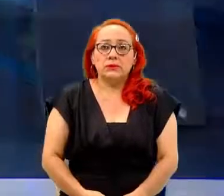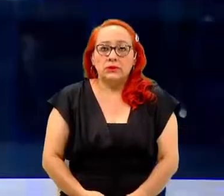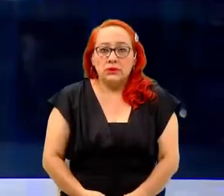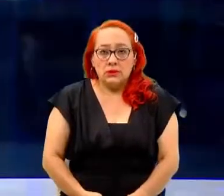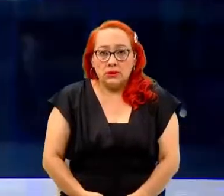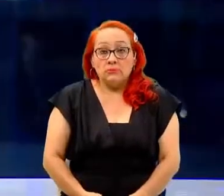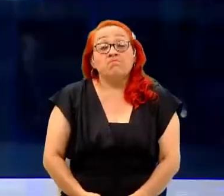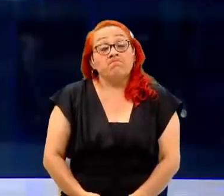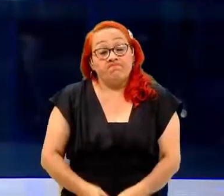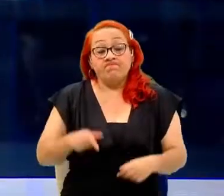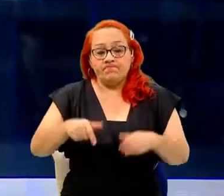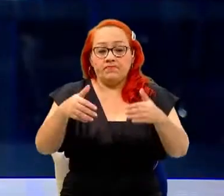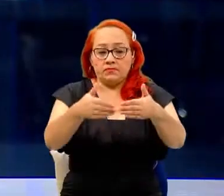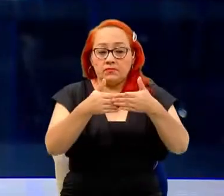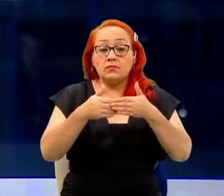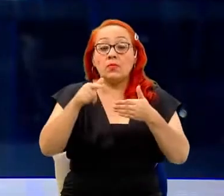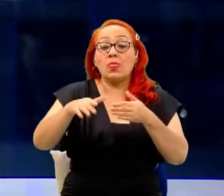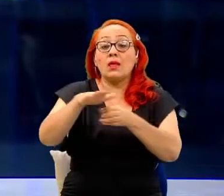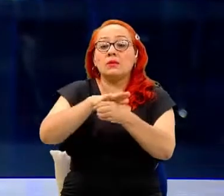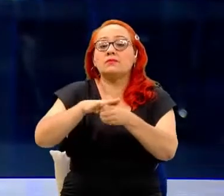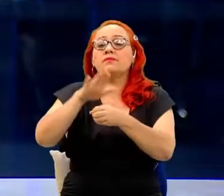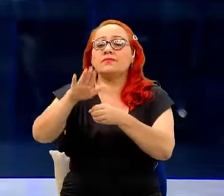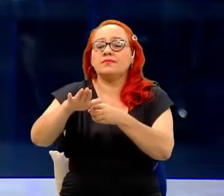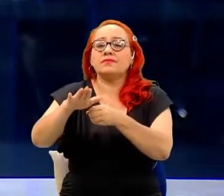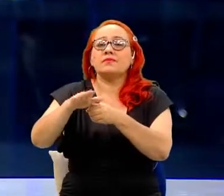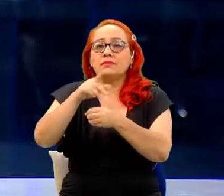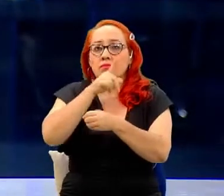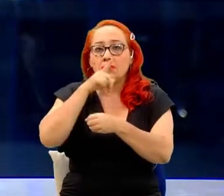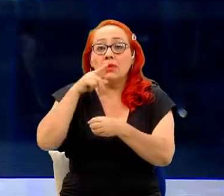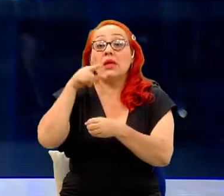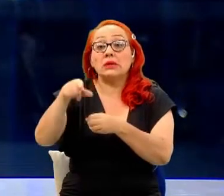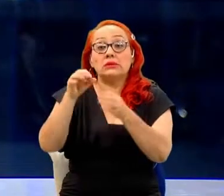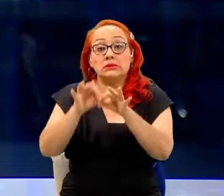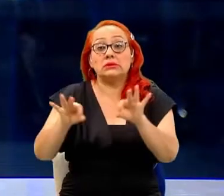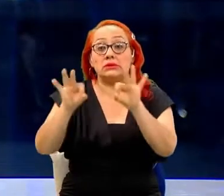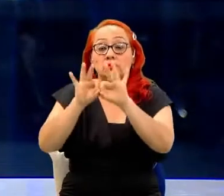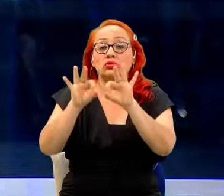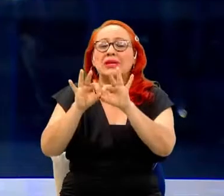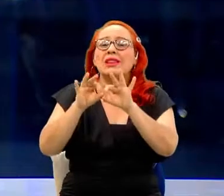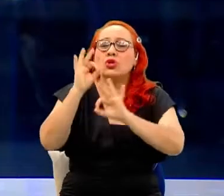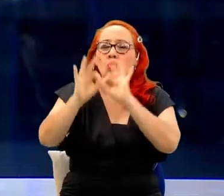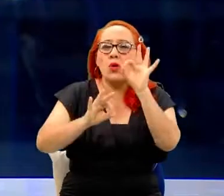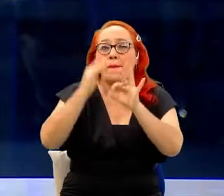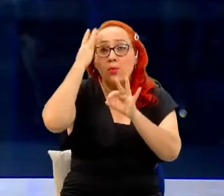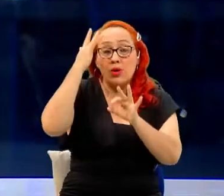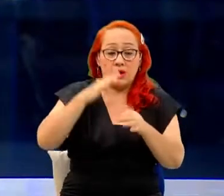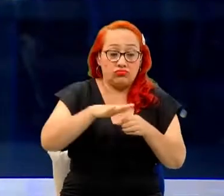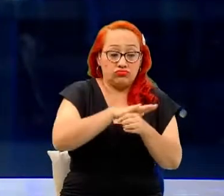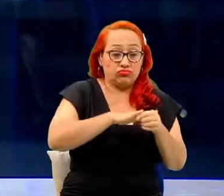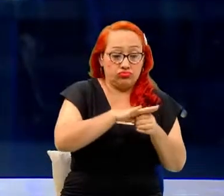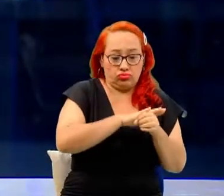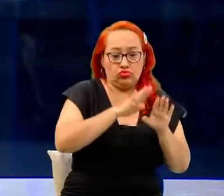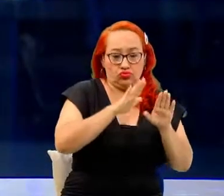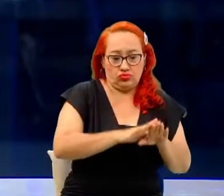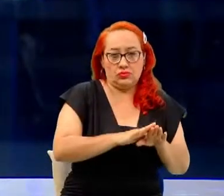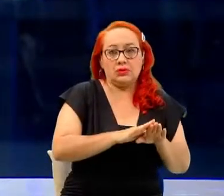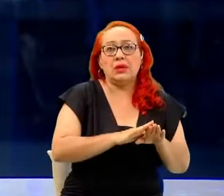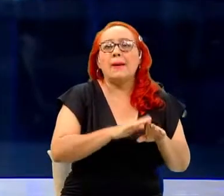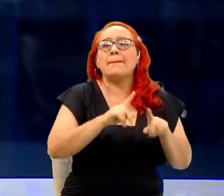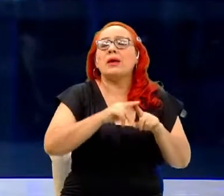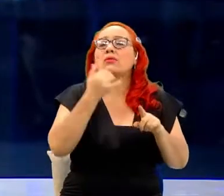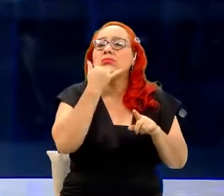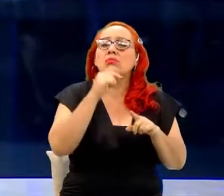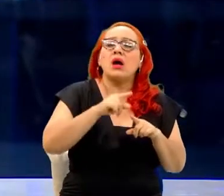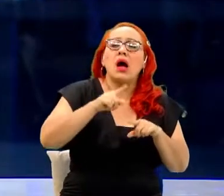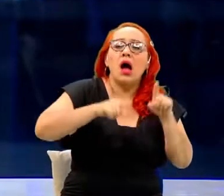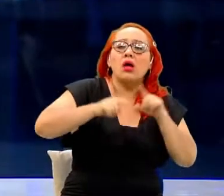mientras tanto la seguridad en el sector rural en el departamento de santander es una premisa importante para tomar decisiones por parte de las autoridades por tal motivo se